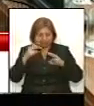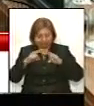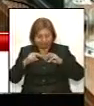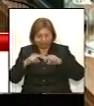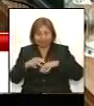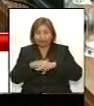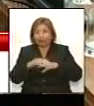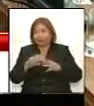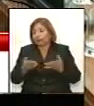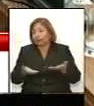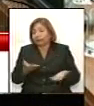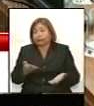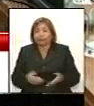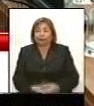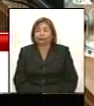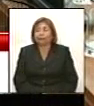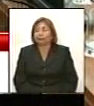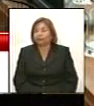hacer nada. Entonces,